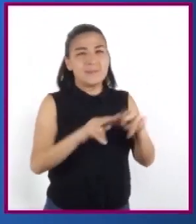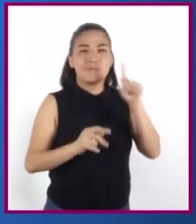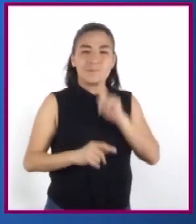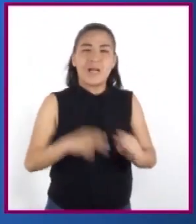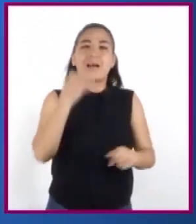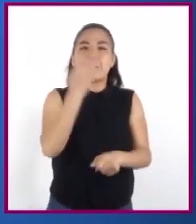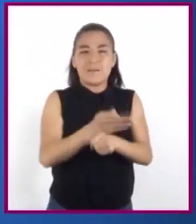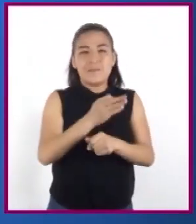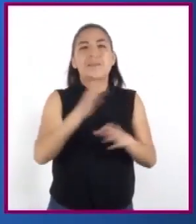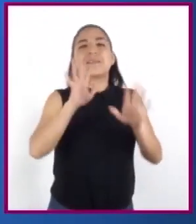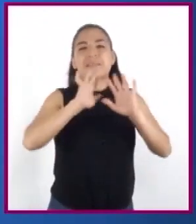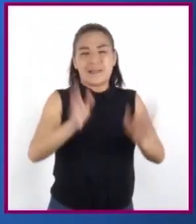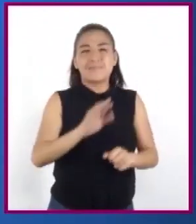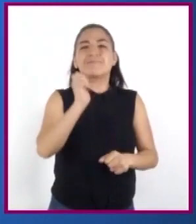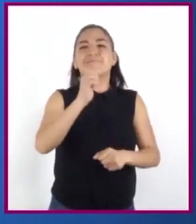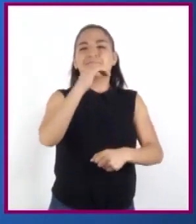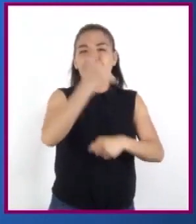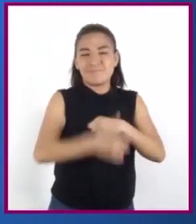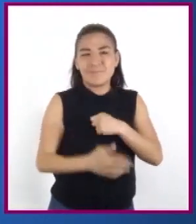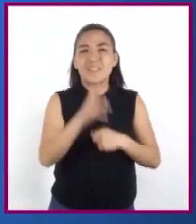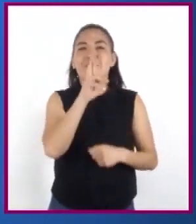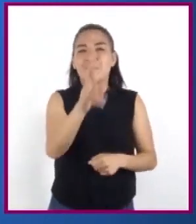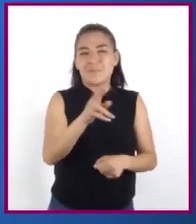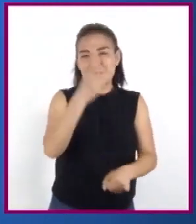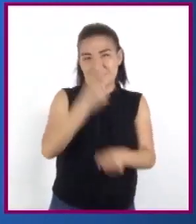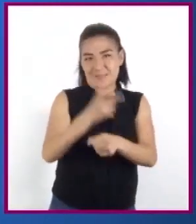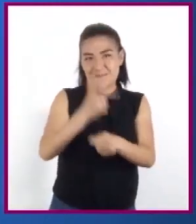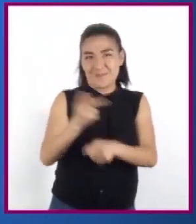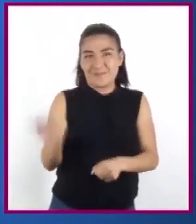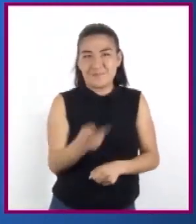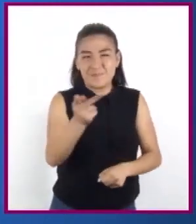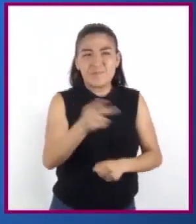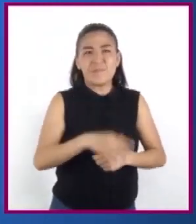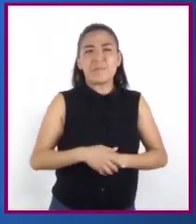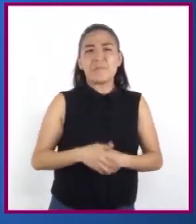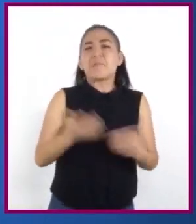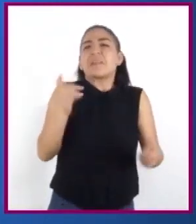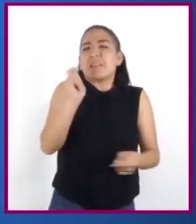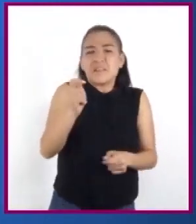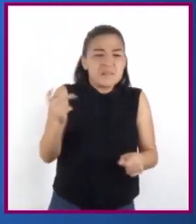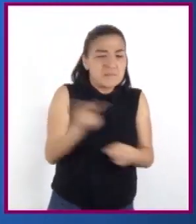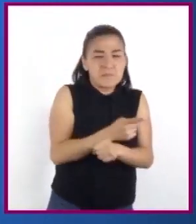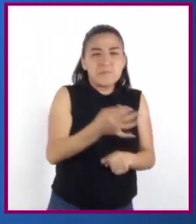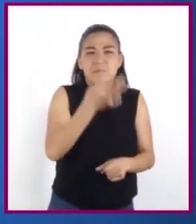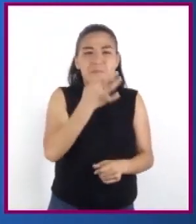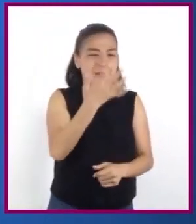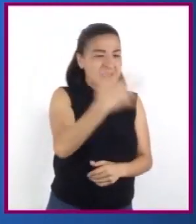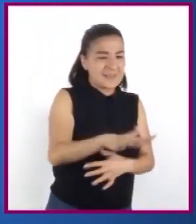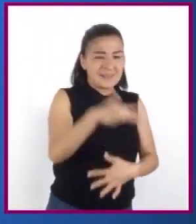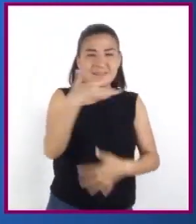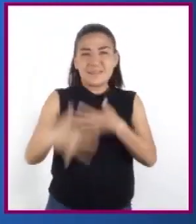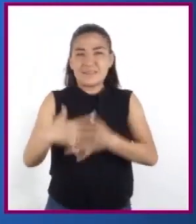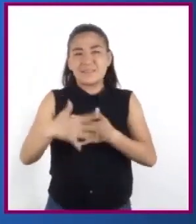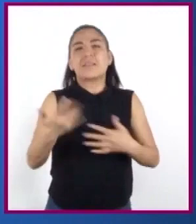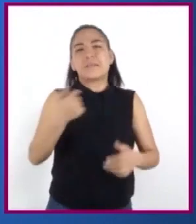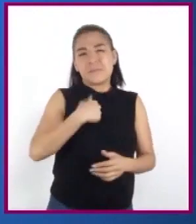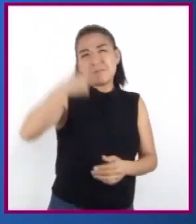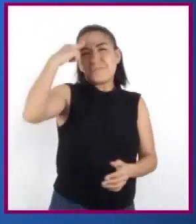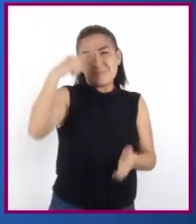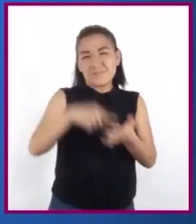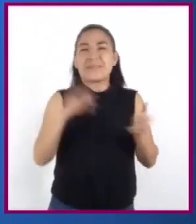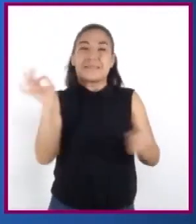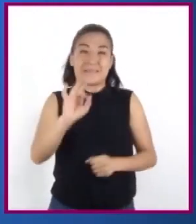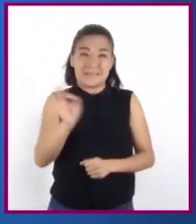por concluida la respuesta a la segunda pregunta. ¿Qué sucedió entre el minuto 10 y 15? Yo diría que